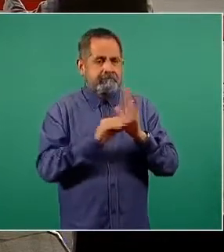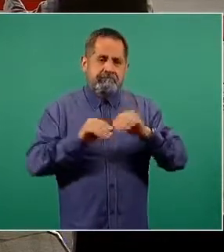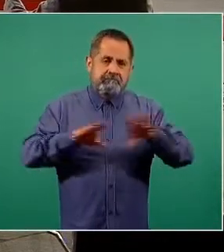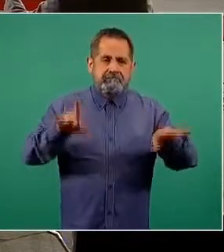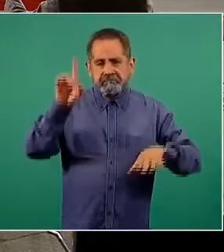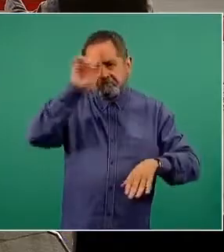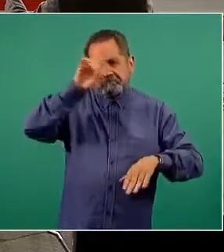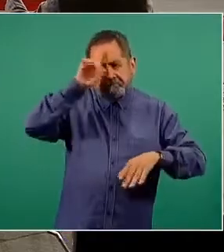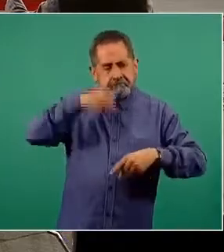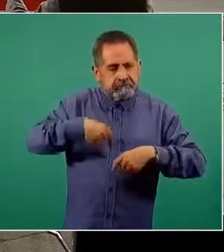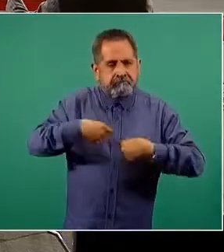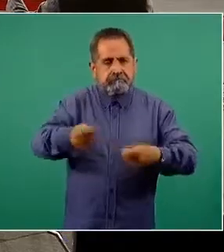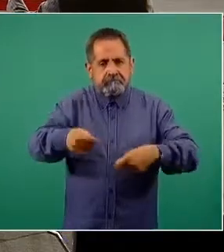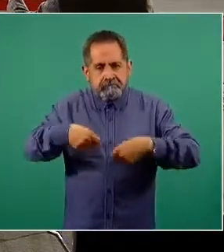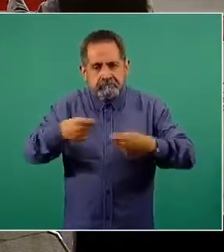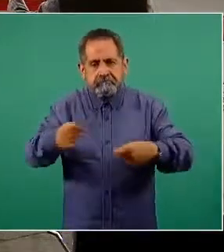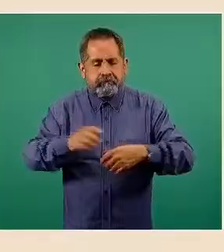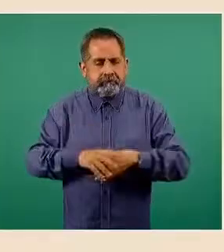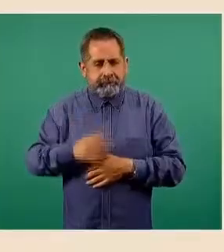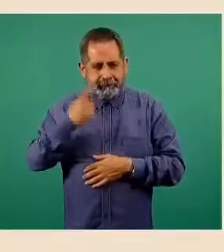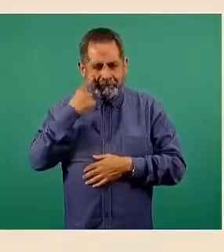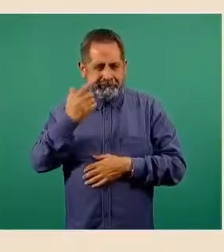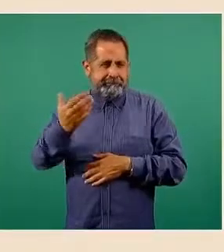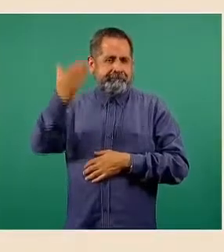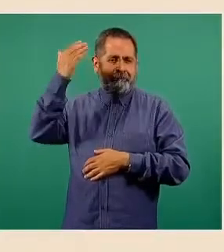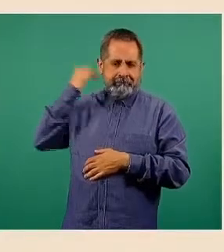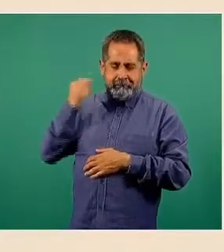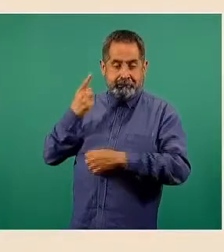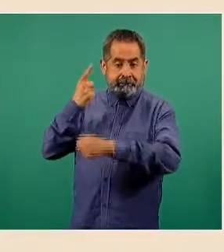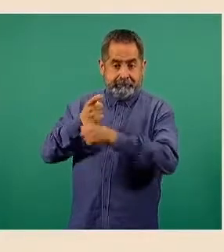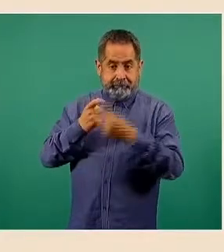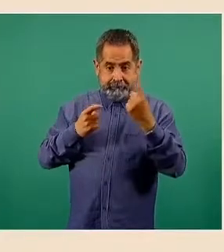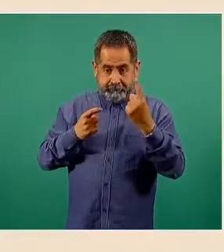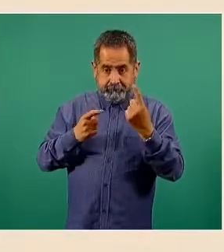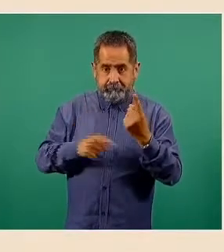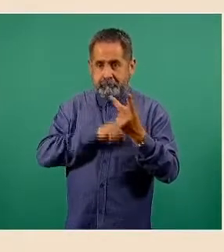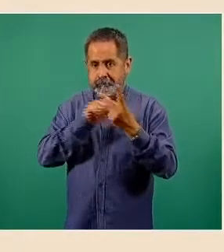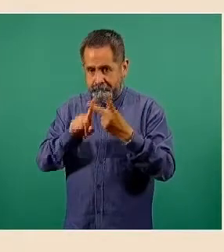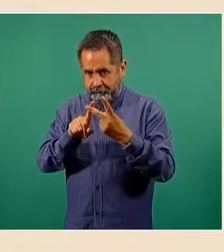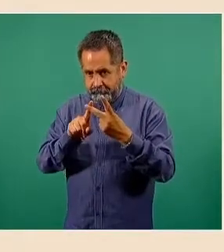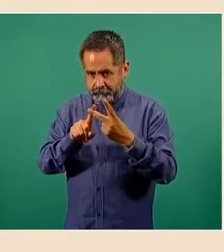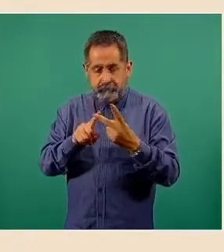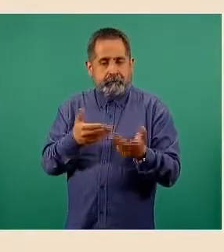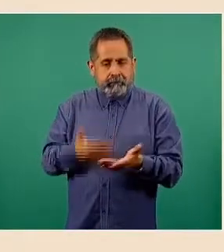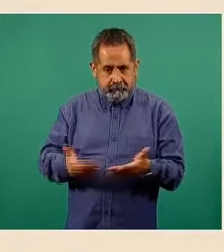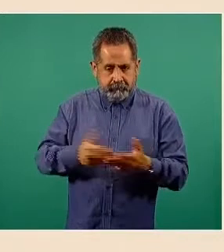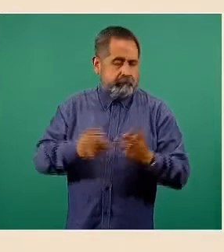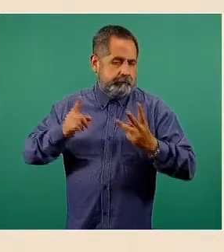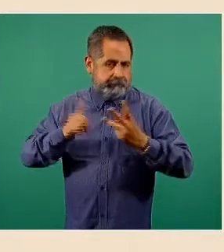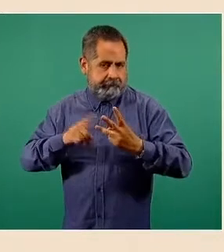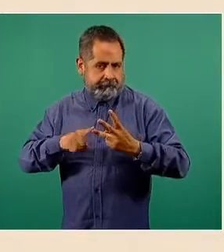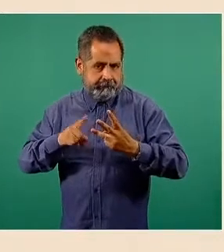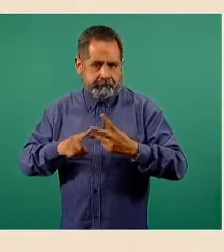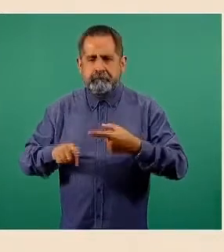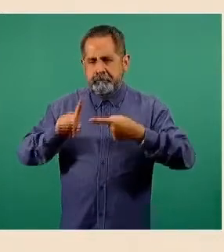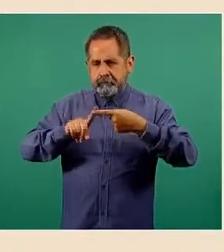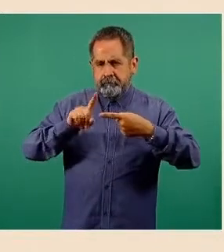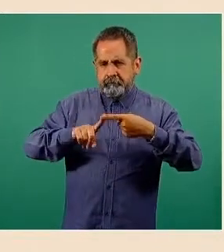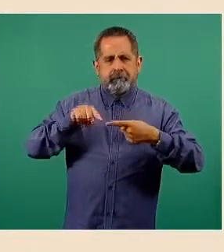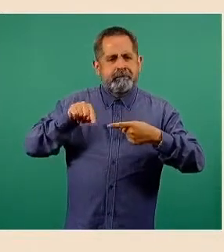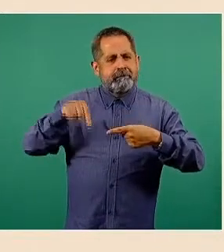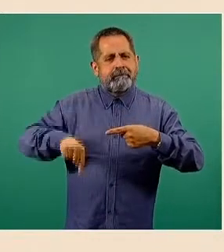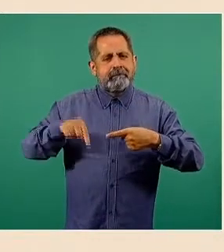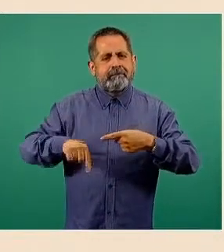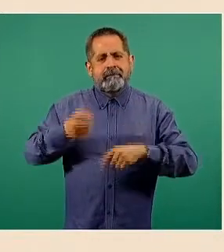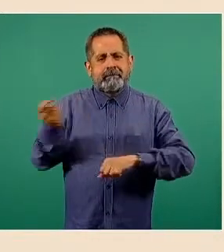para recordar cuáles fueron los primeros 2 tomos que ya aquí mismo en esta sede el secretario